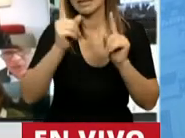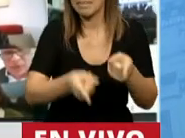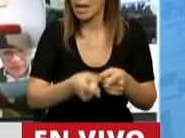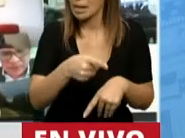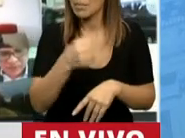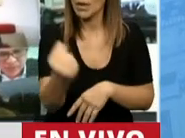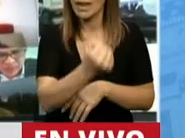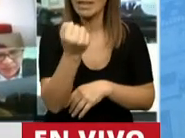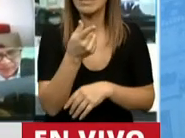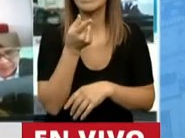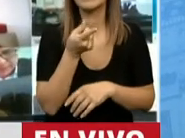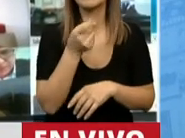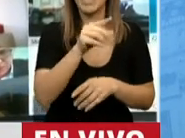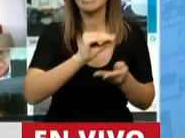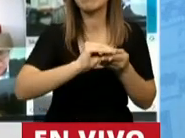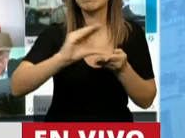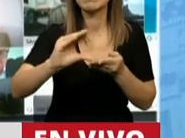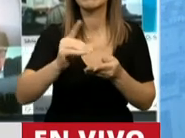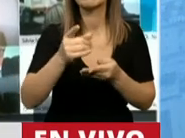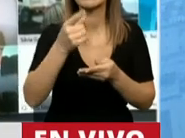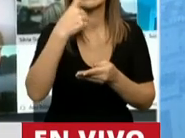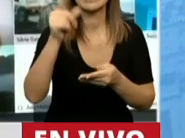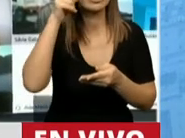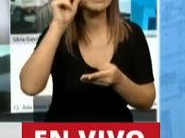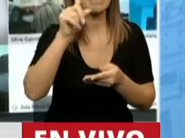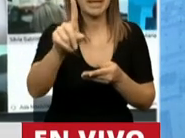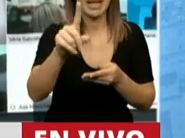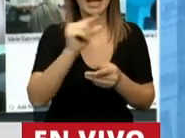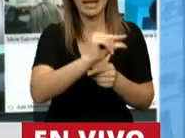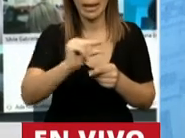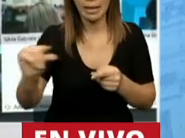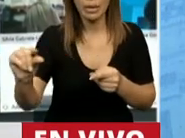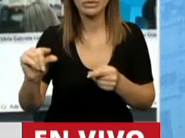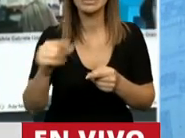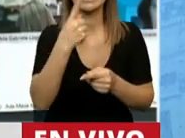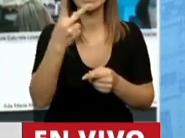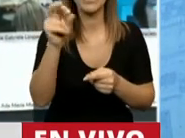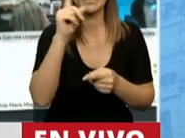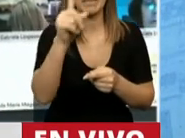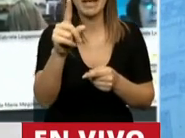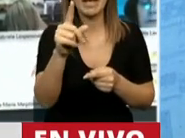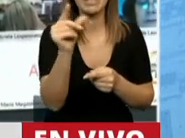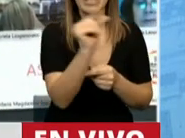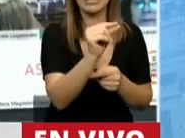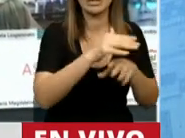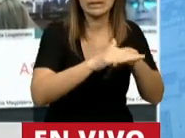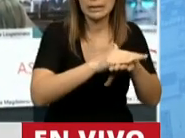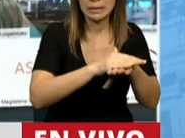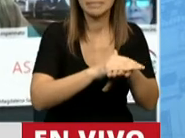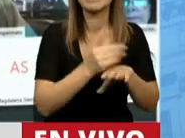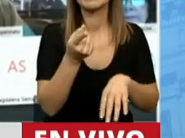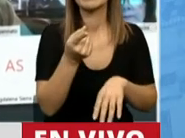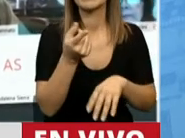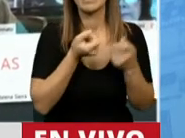caso se prevén el lanzamiento de 180.000 créditos y 120.000 microcréditos que